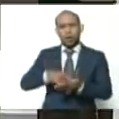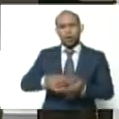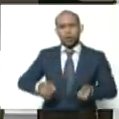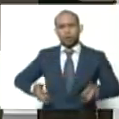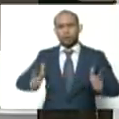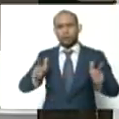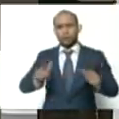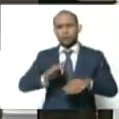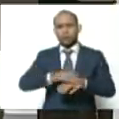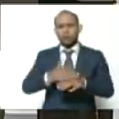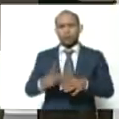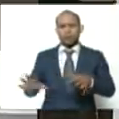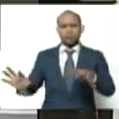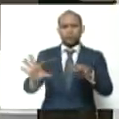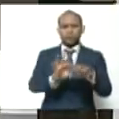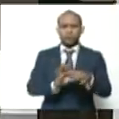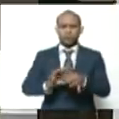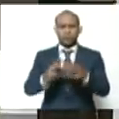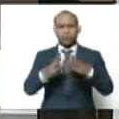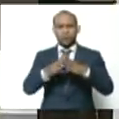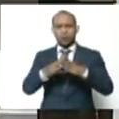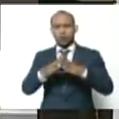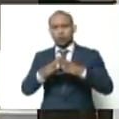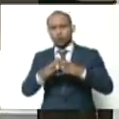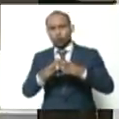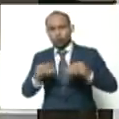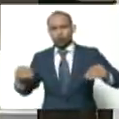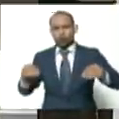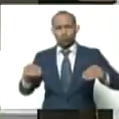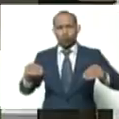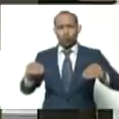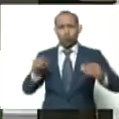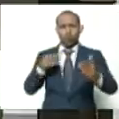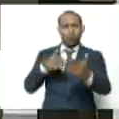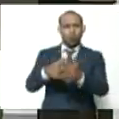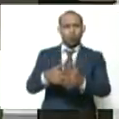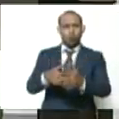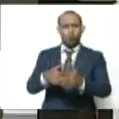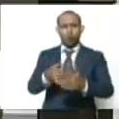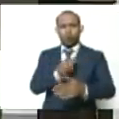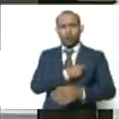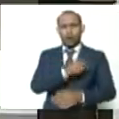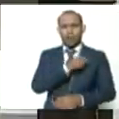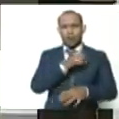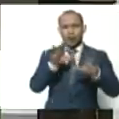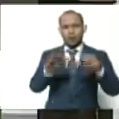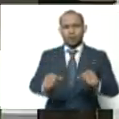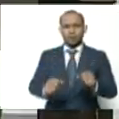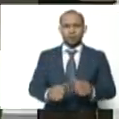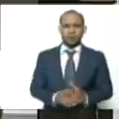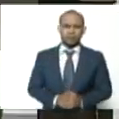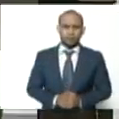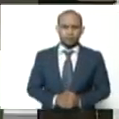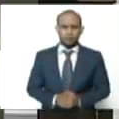porque se unieron todas las fuerzas anticolonialistas, porque se unieron todas las fuerzas